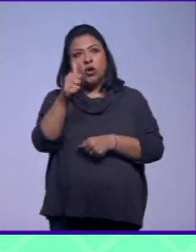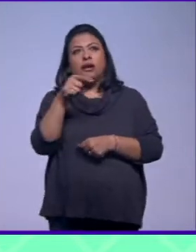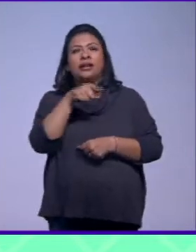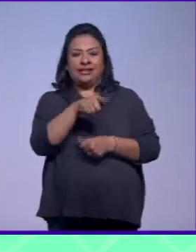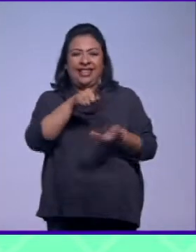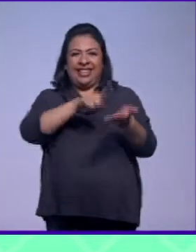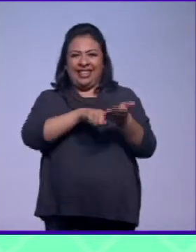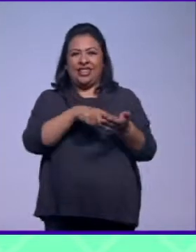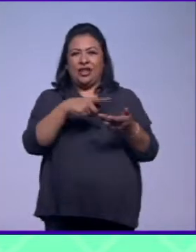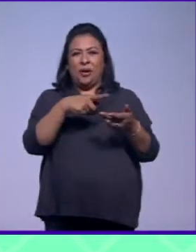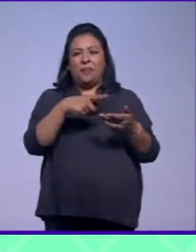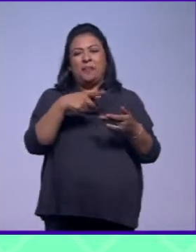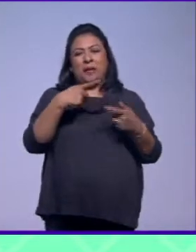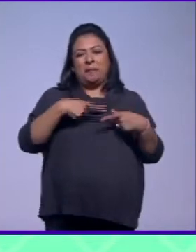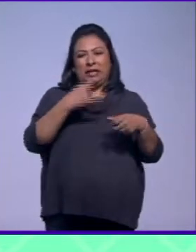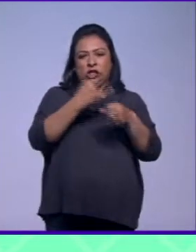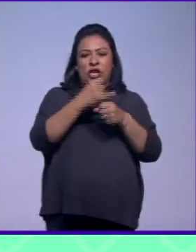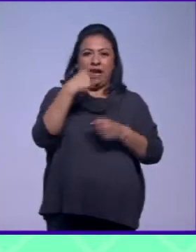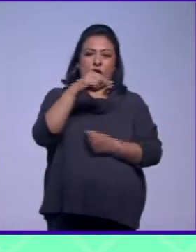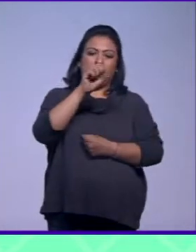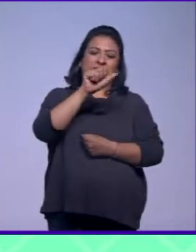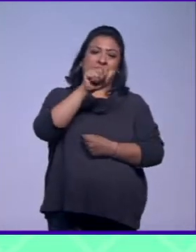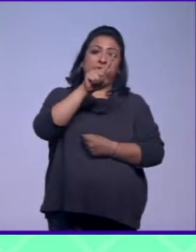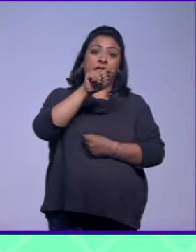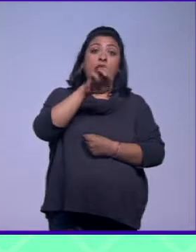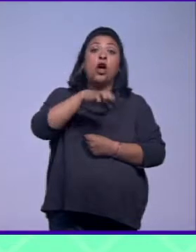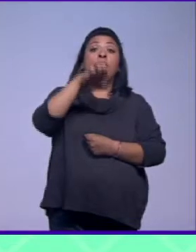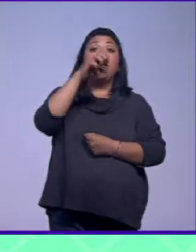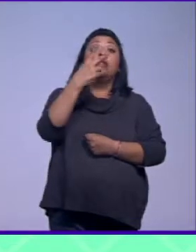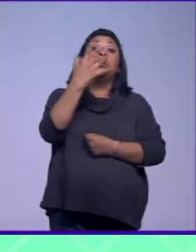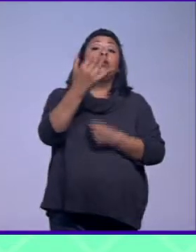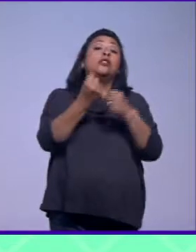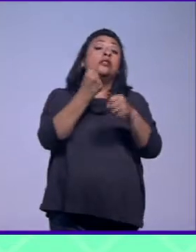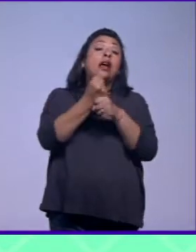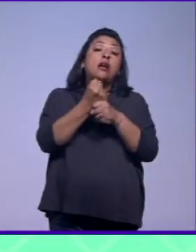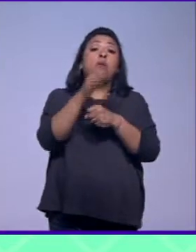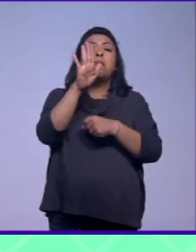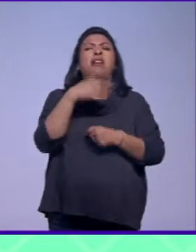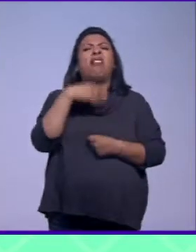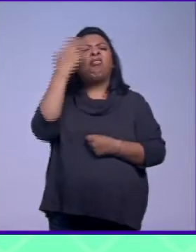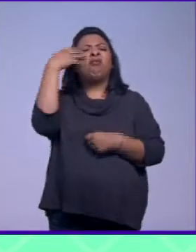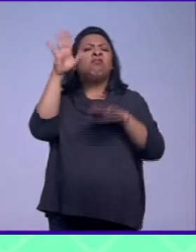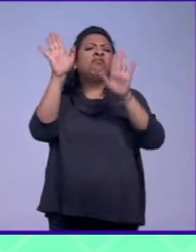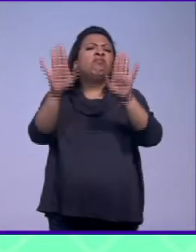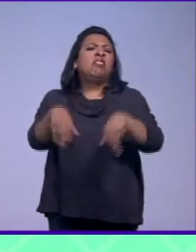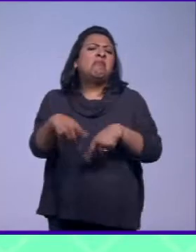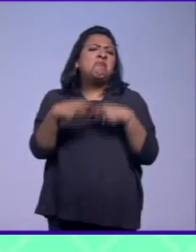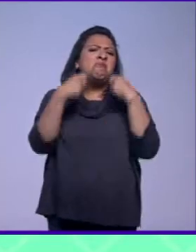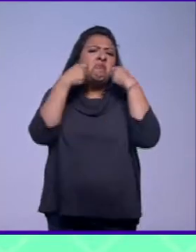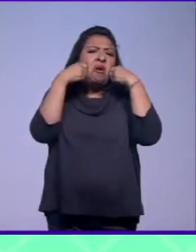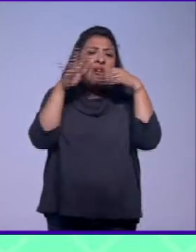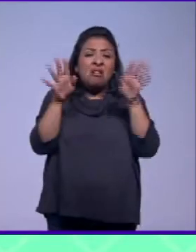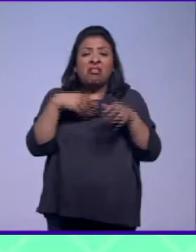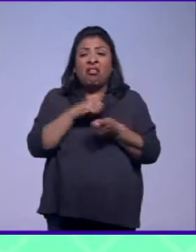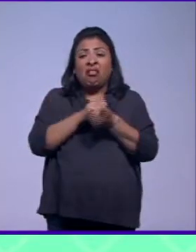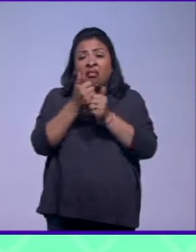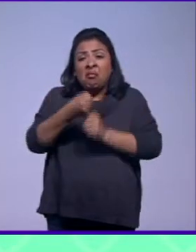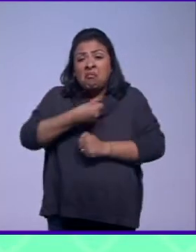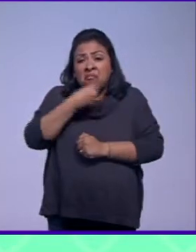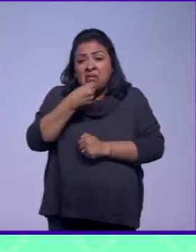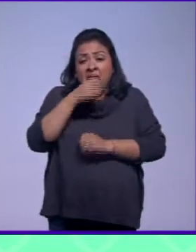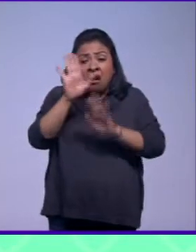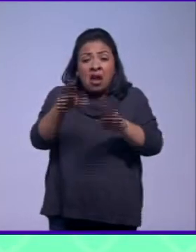como bien dices tiene 52 años parece que la experiencia no importa parece que cuando ya estás viejo ya no